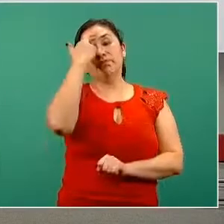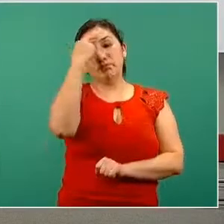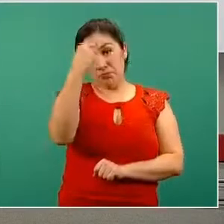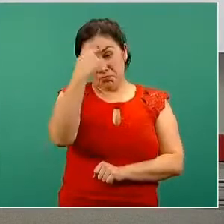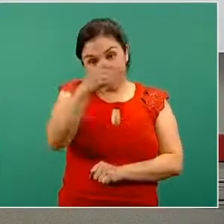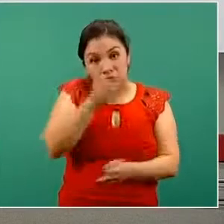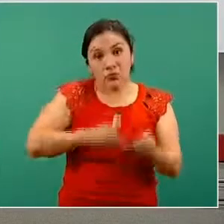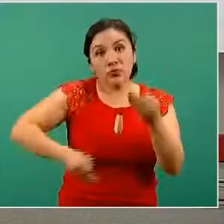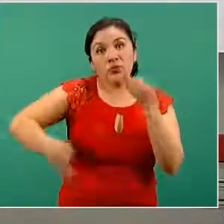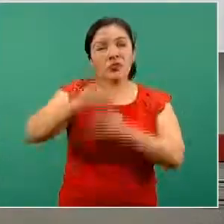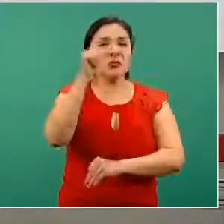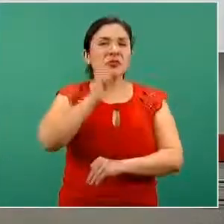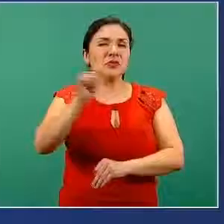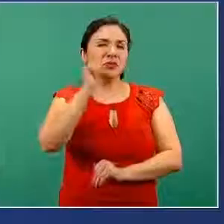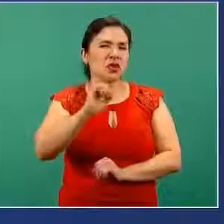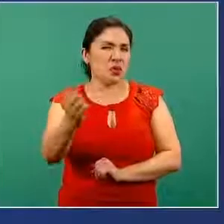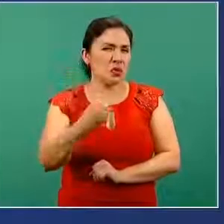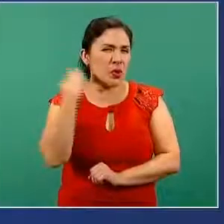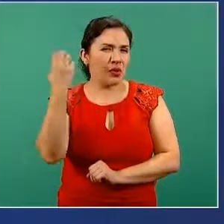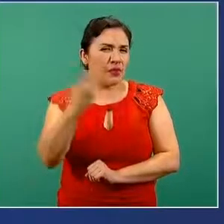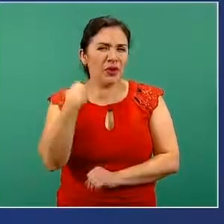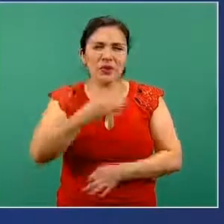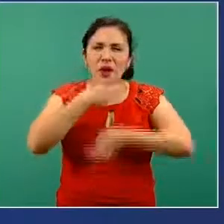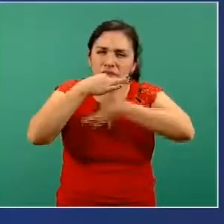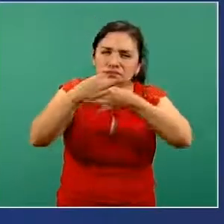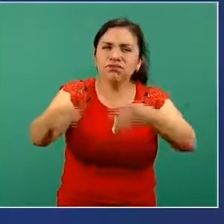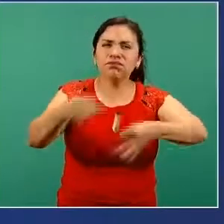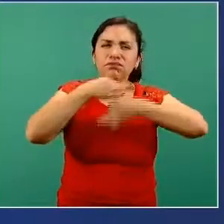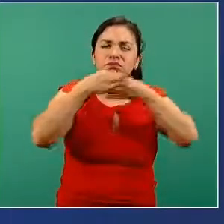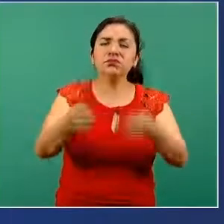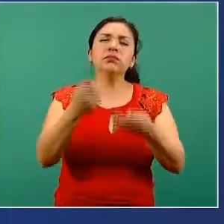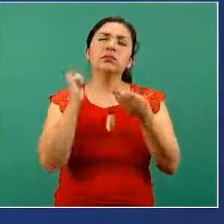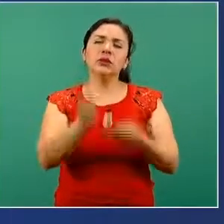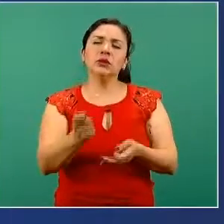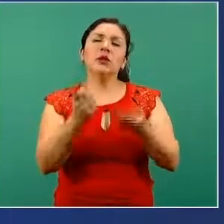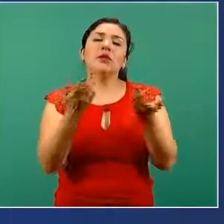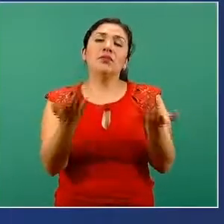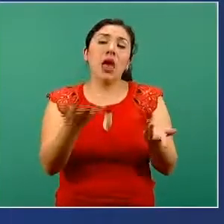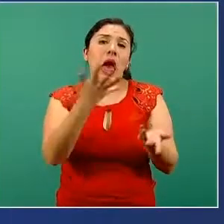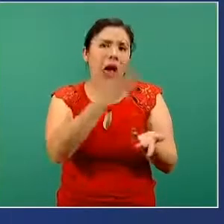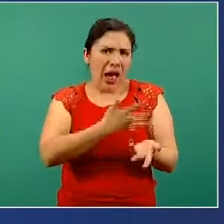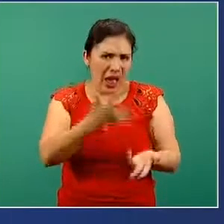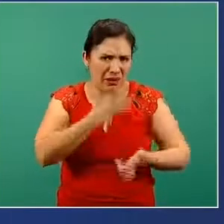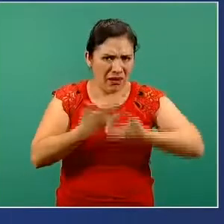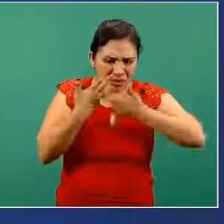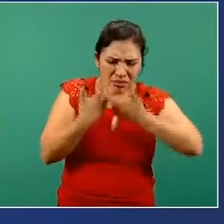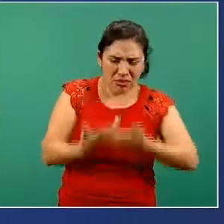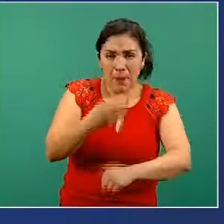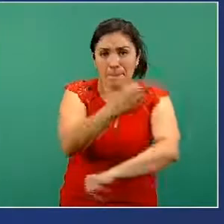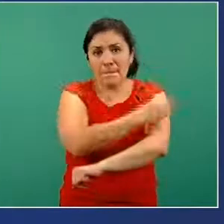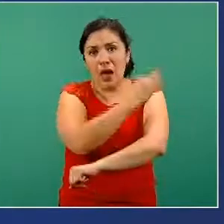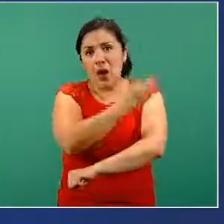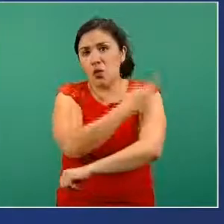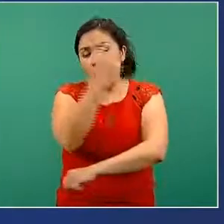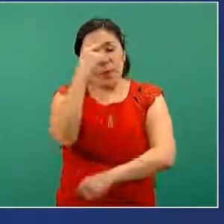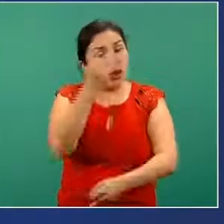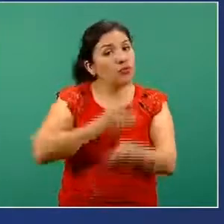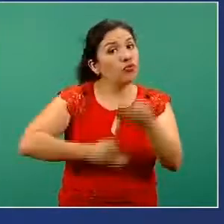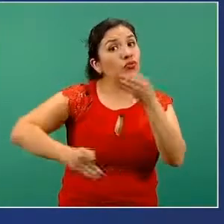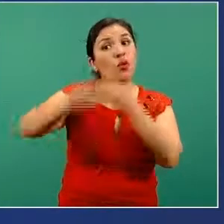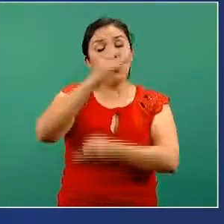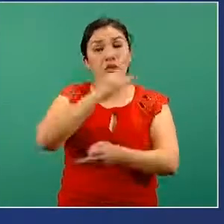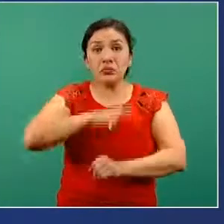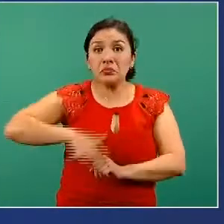hacemos durante todas las conferencias de prensa de que habrá vacunas para todos. Y entonces lo que nos